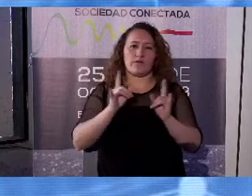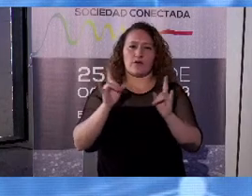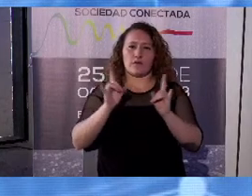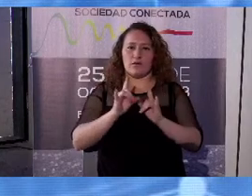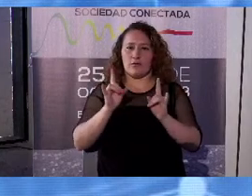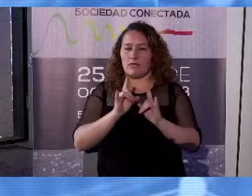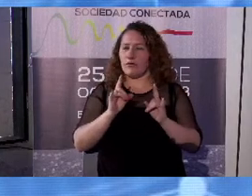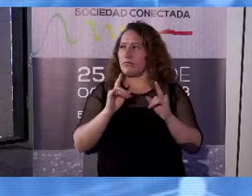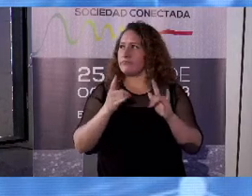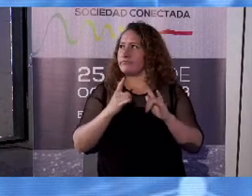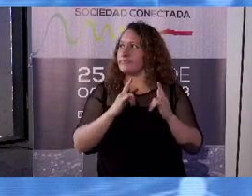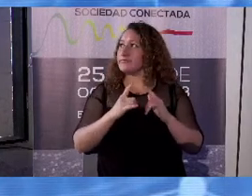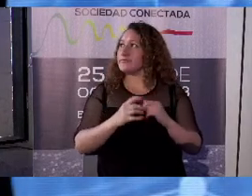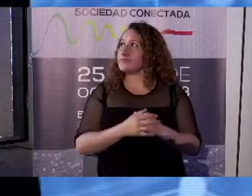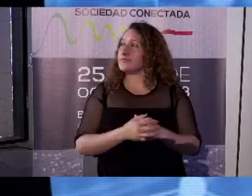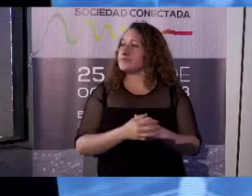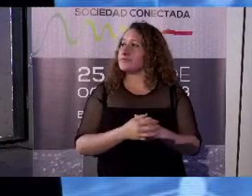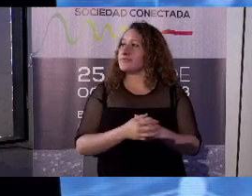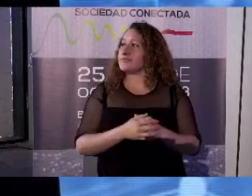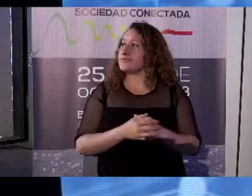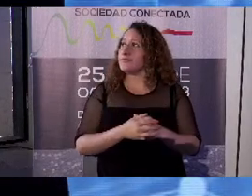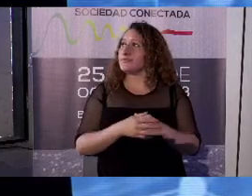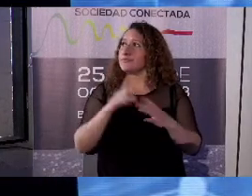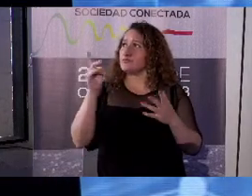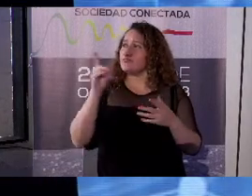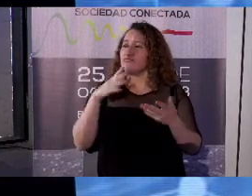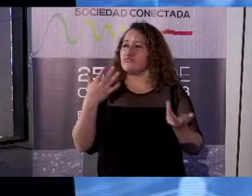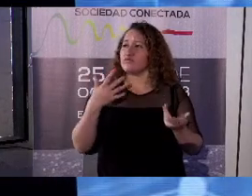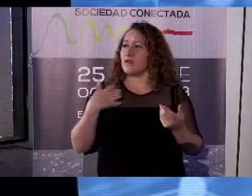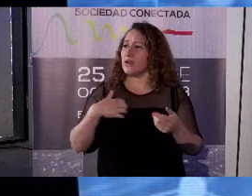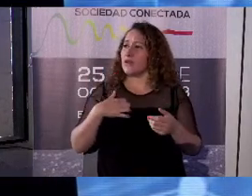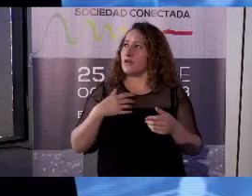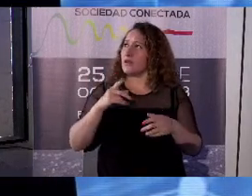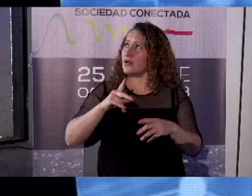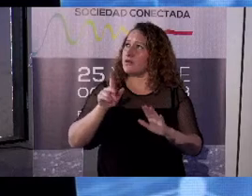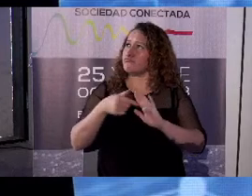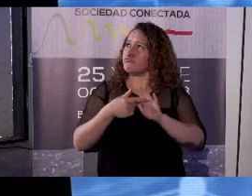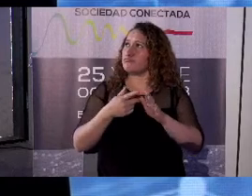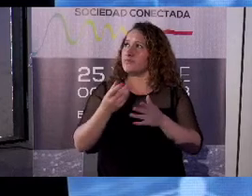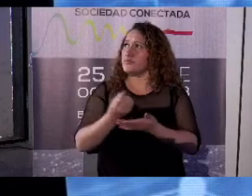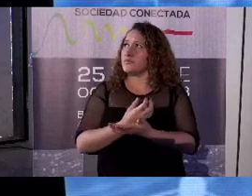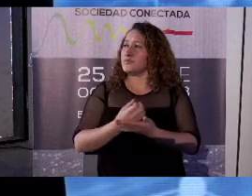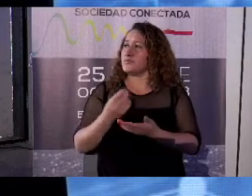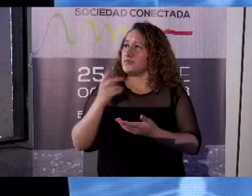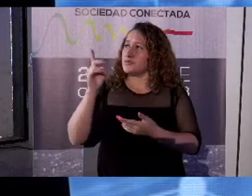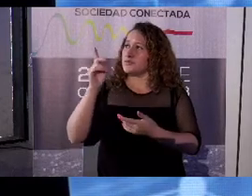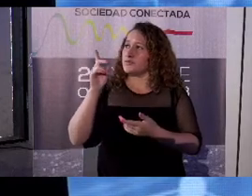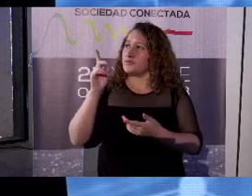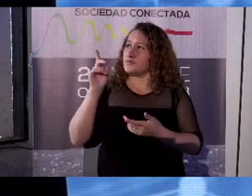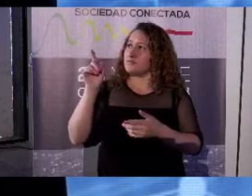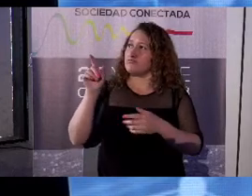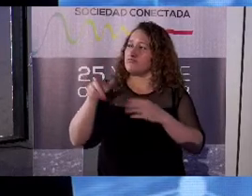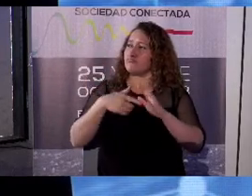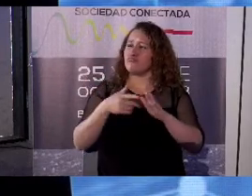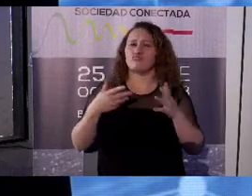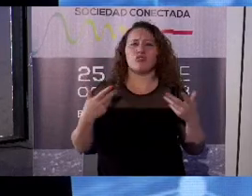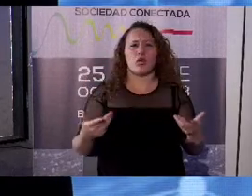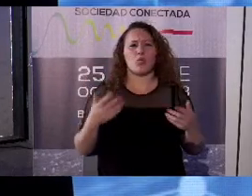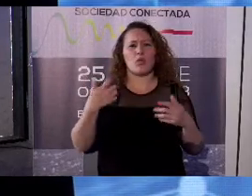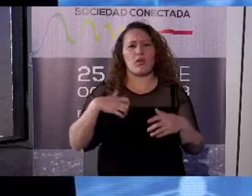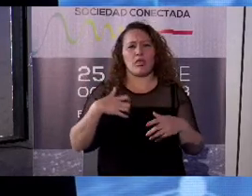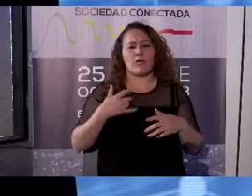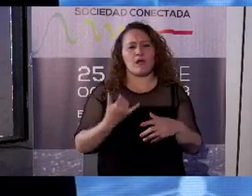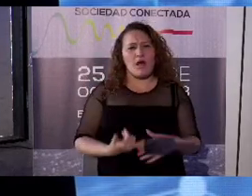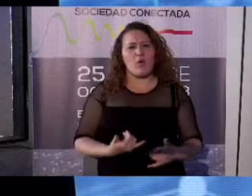WiFi Bueno Este es el espectro móvil en la Argentina que lo van a tener cuando se lo de la presentación Cómo está distribuido este las